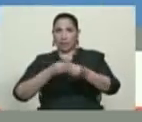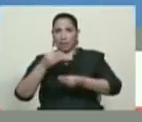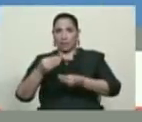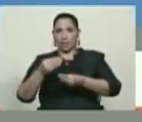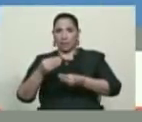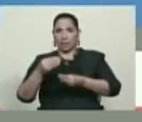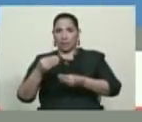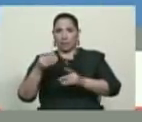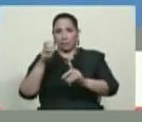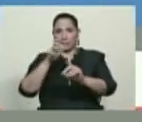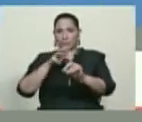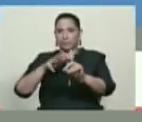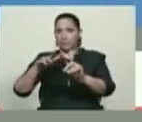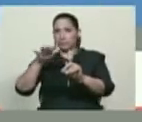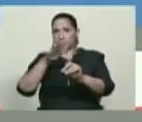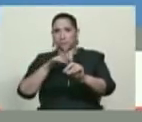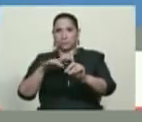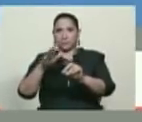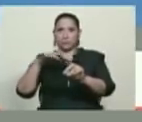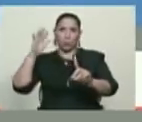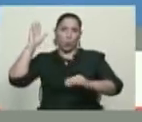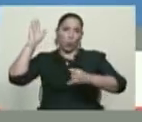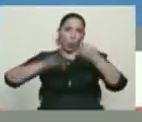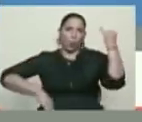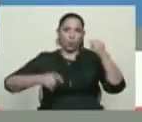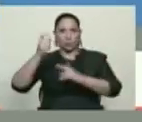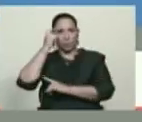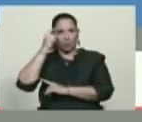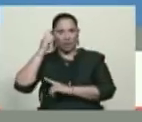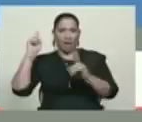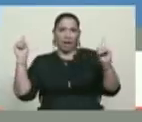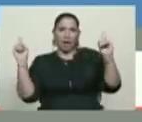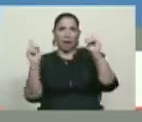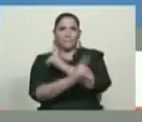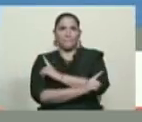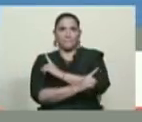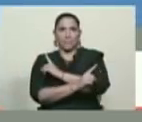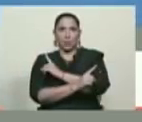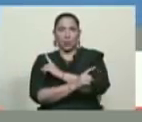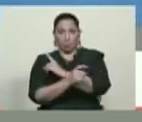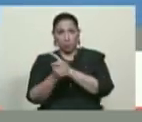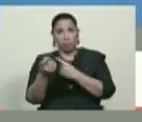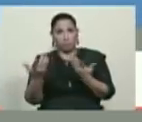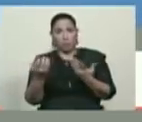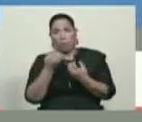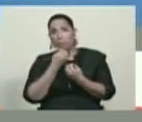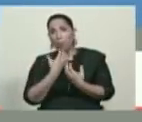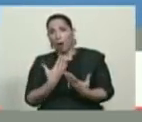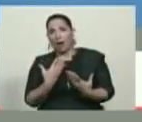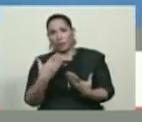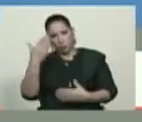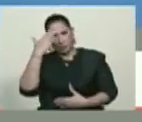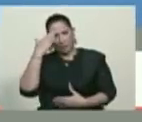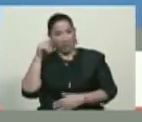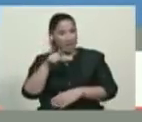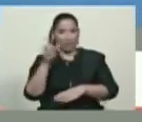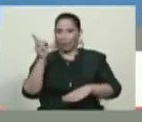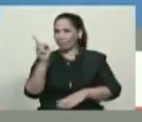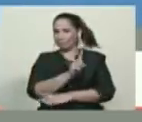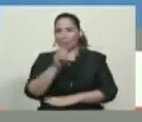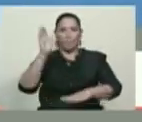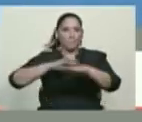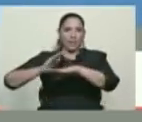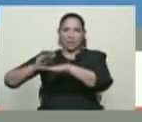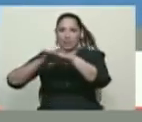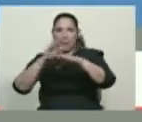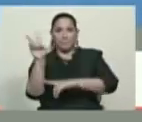espectáculos, de shows que están montando en los últimos días, un cambio de régimen en Venezuela. Pero es bueno que sepan que eso no va a ocurrir. Que en